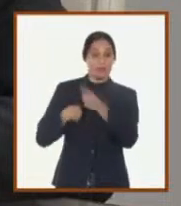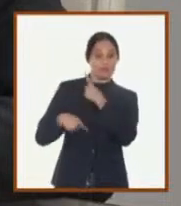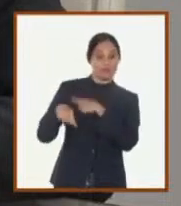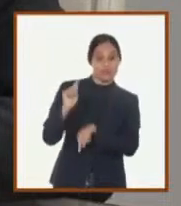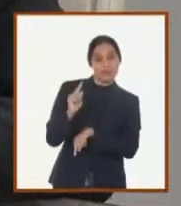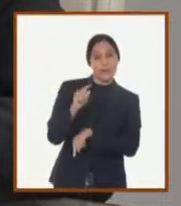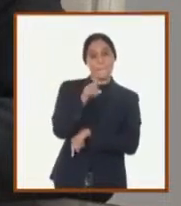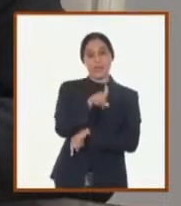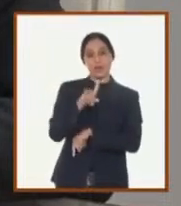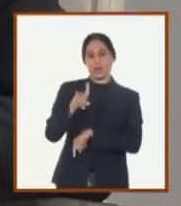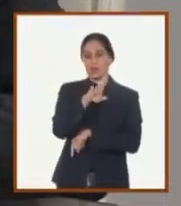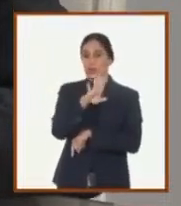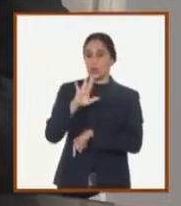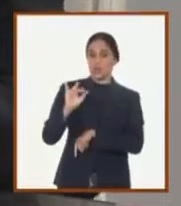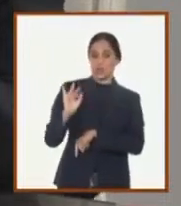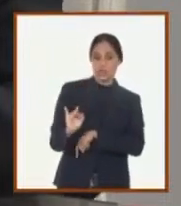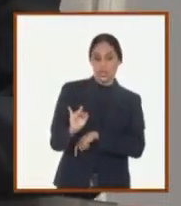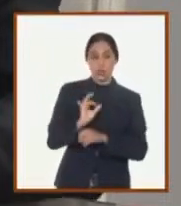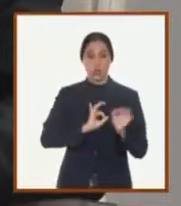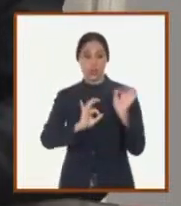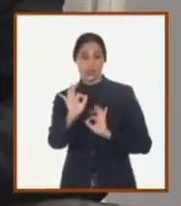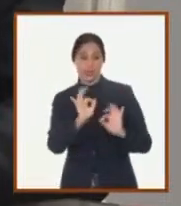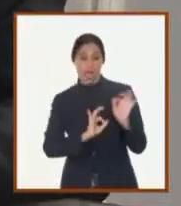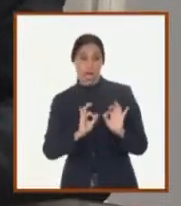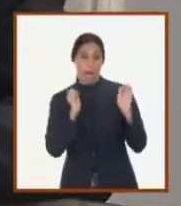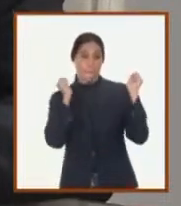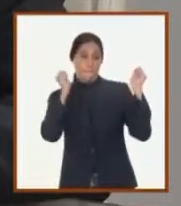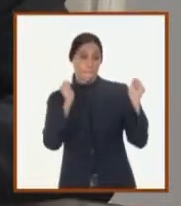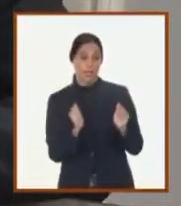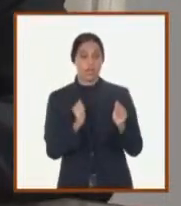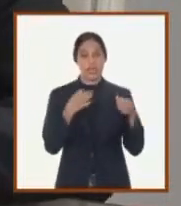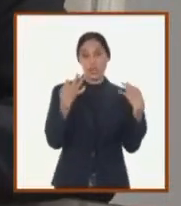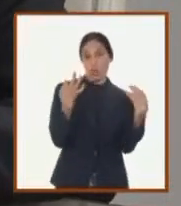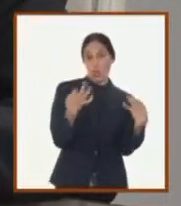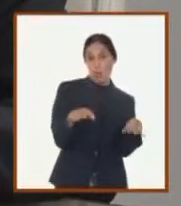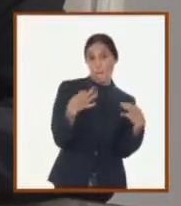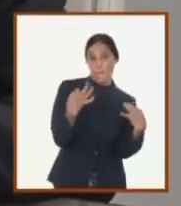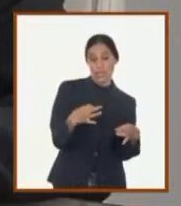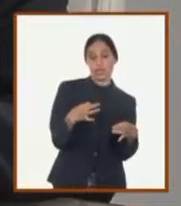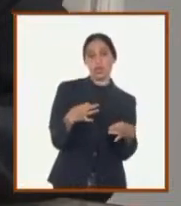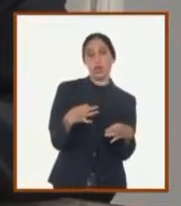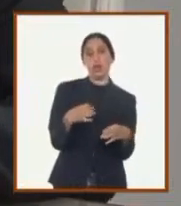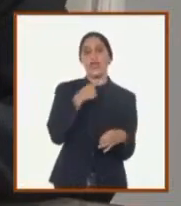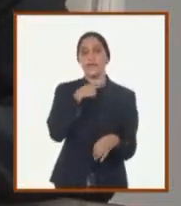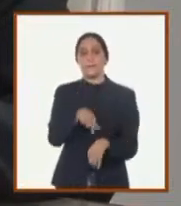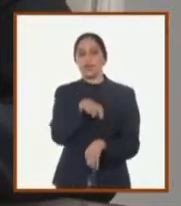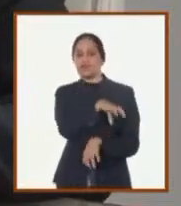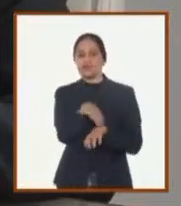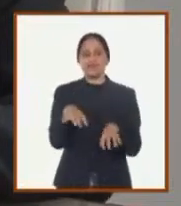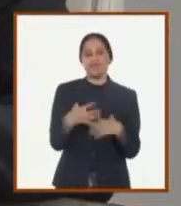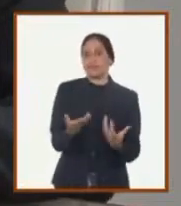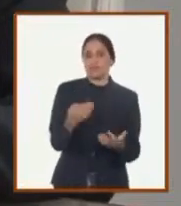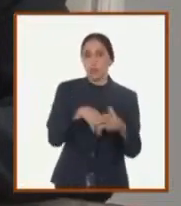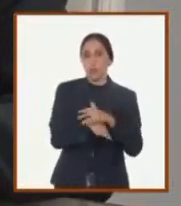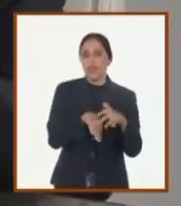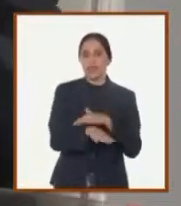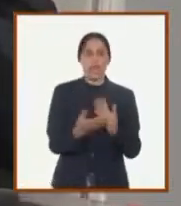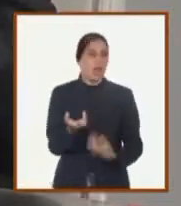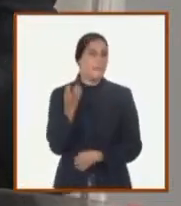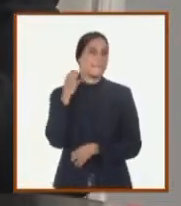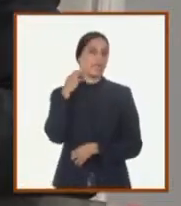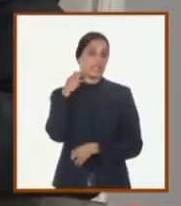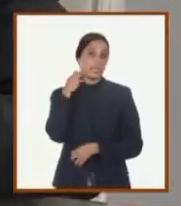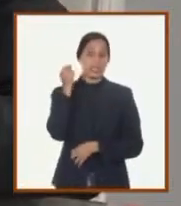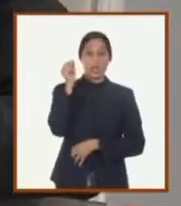conservarlo en las mochilas y trasladar documentos al Llano sobre todo a Manzanillo donde se guardaron celosamente esos